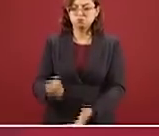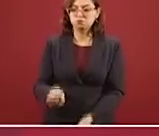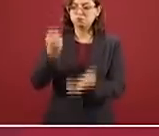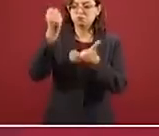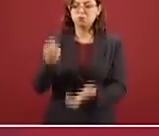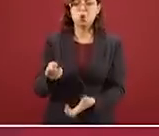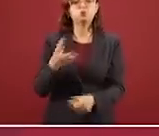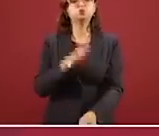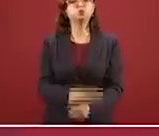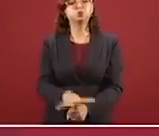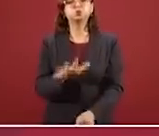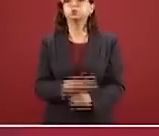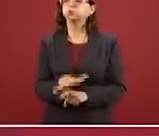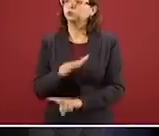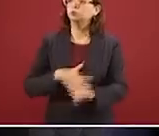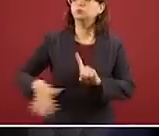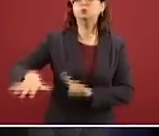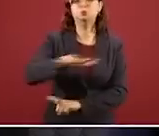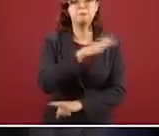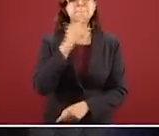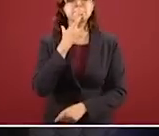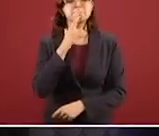vamos a tener una sociedad mejor.